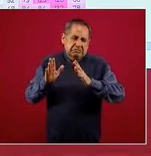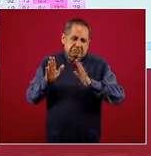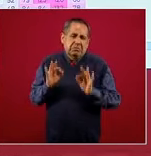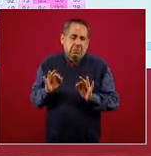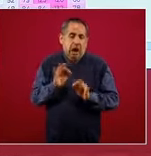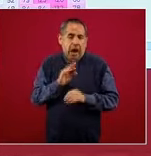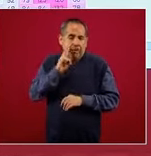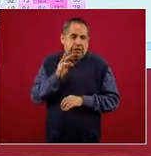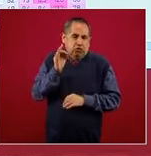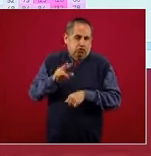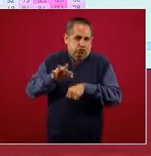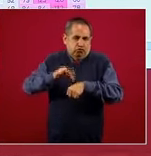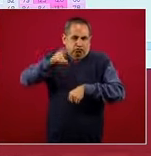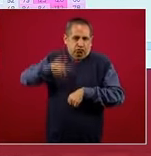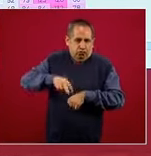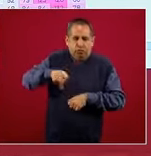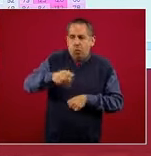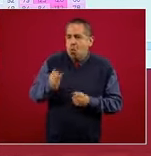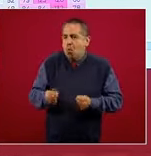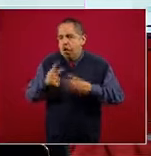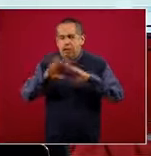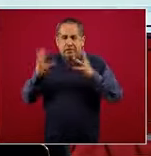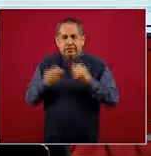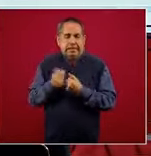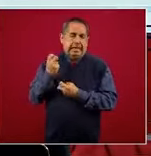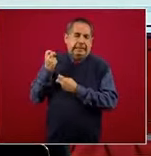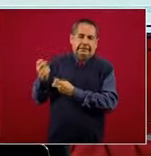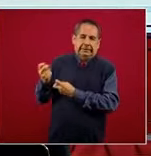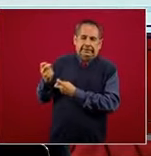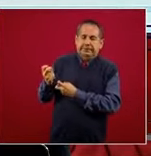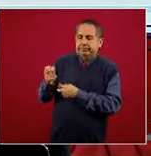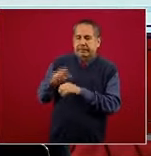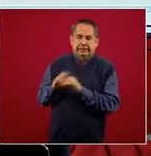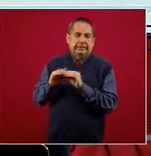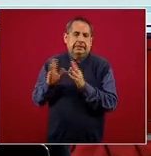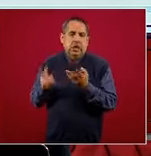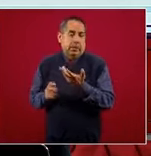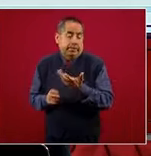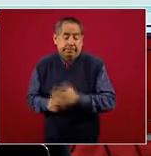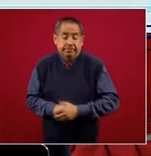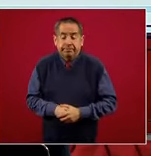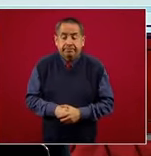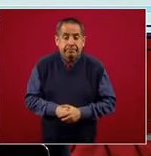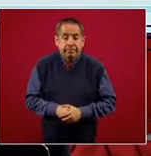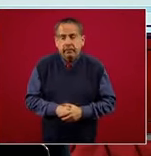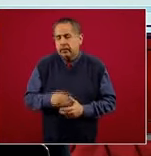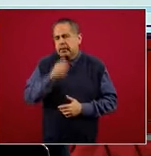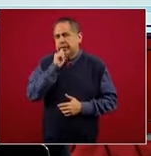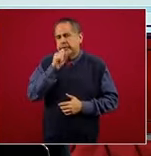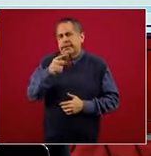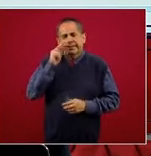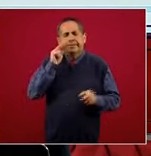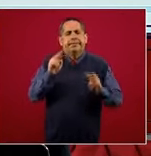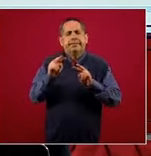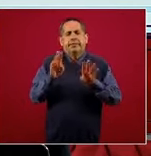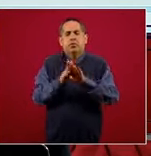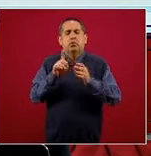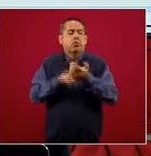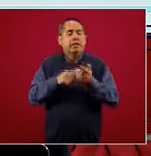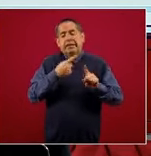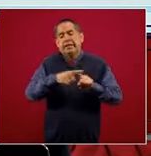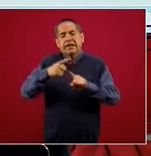más que se puede a la realidad esperada en cada una de estas semanas. Y entonces podemos ver que